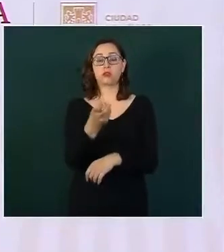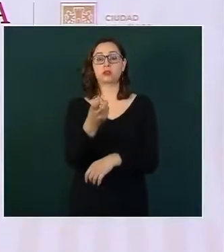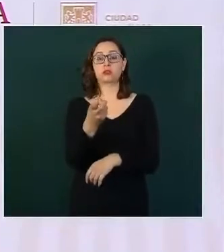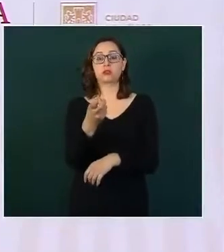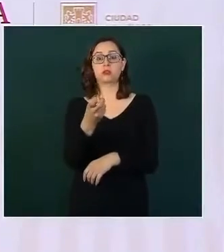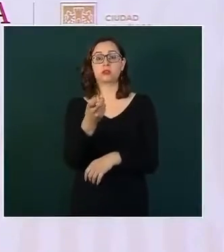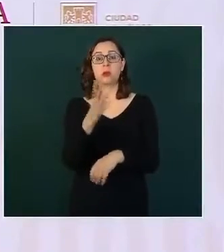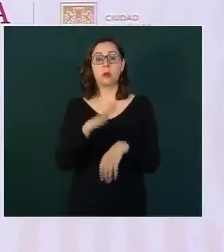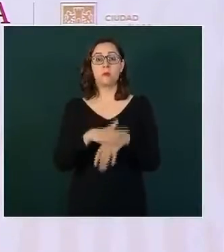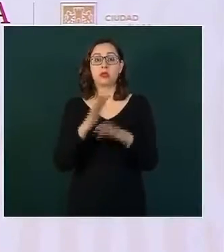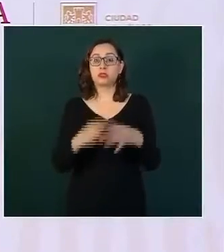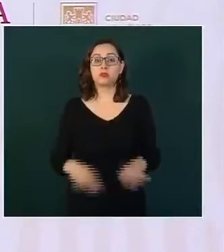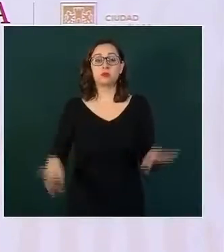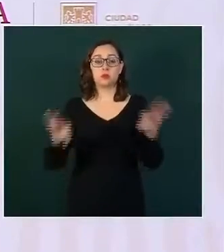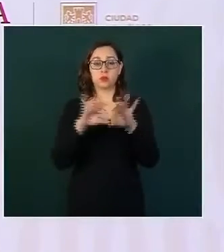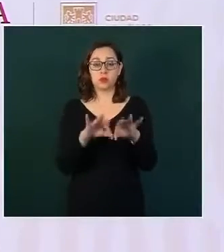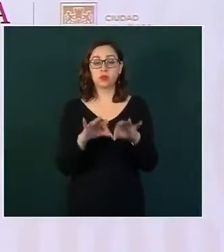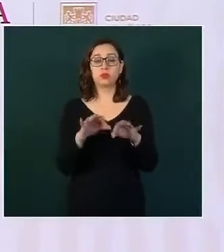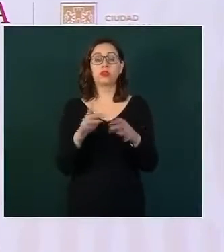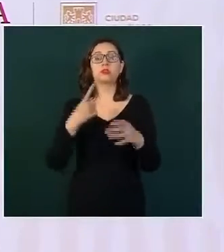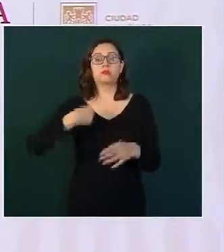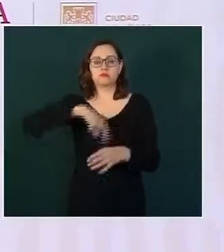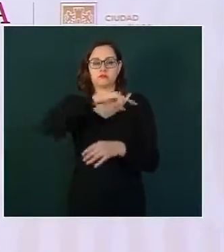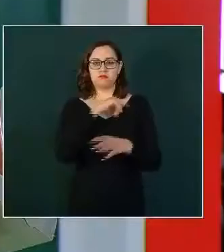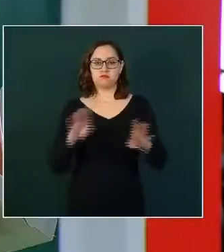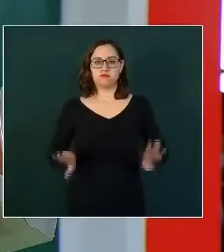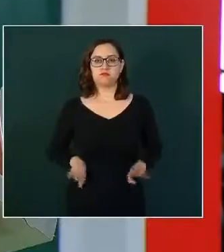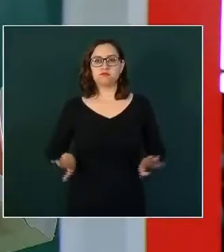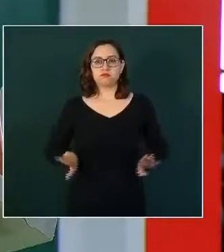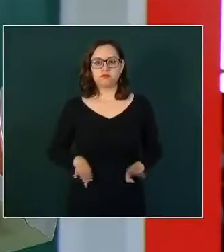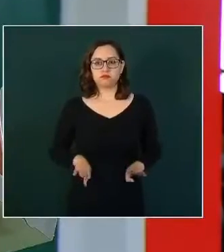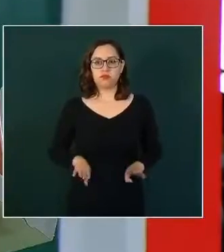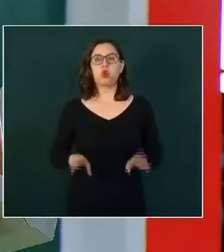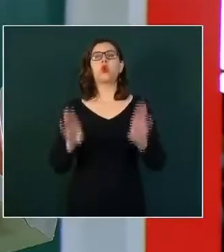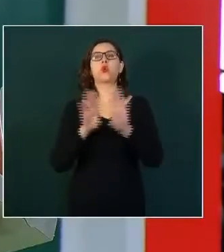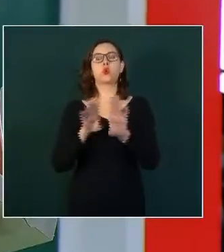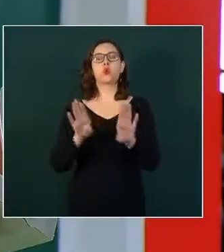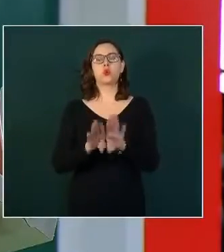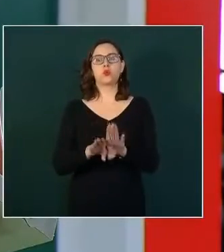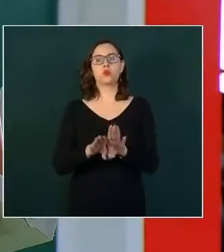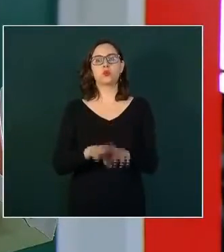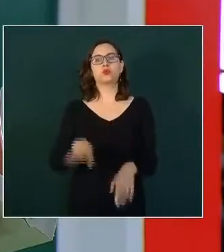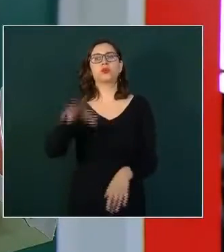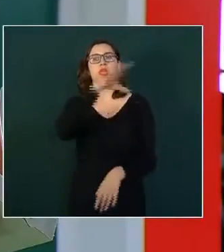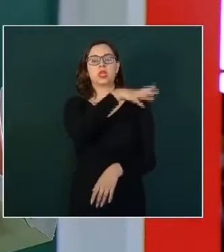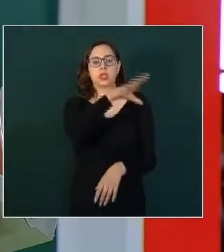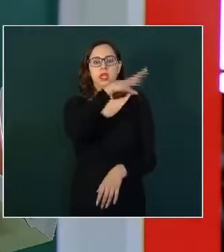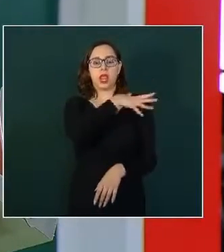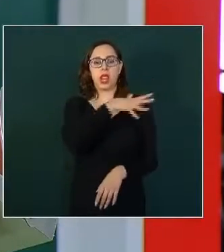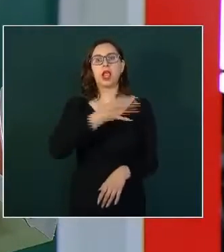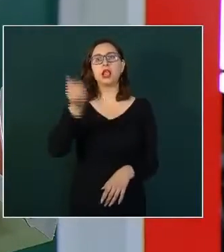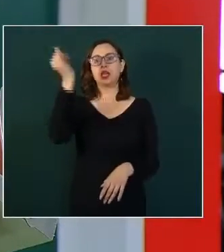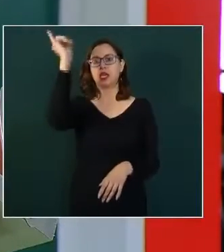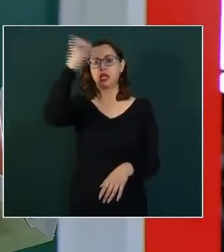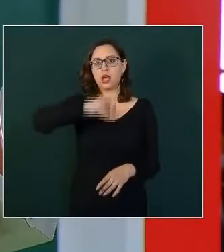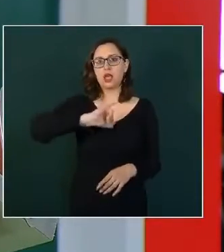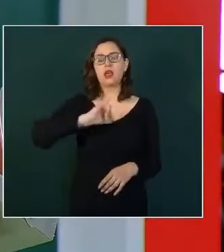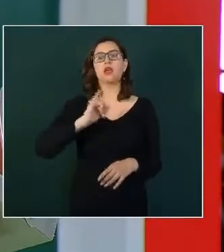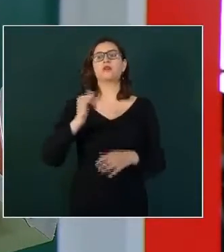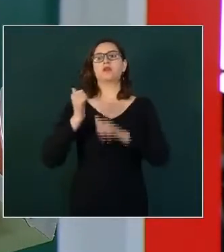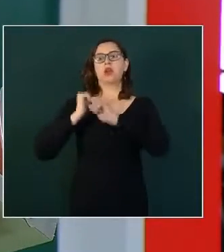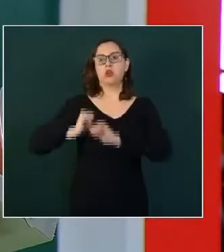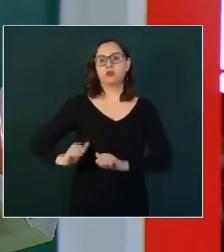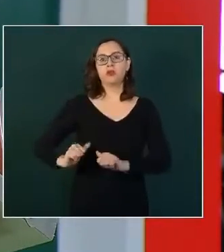principales fortalezas que tenemos son nuestros generales, jefes, oficiales